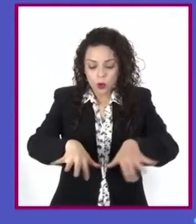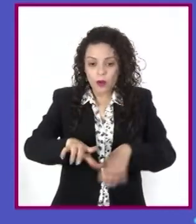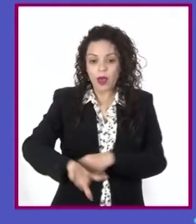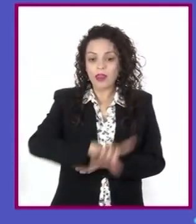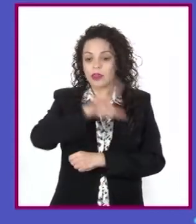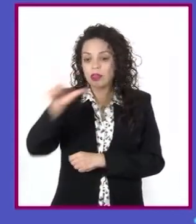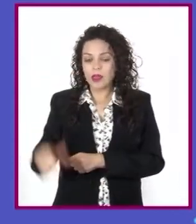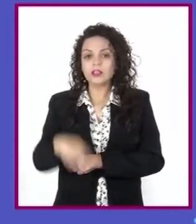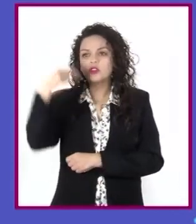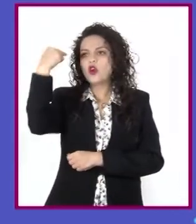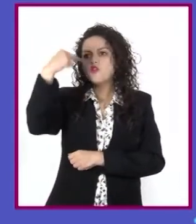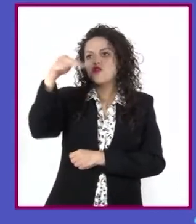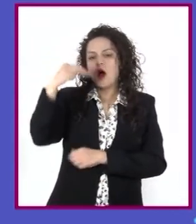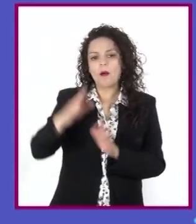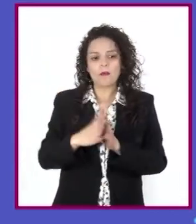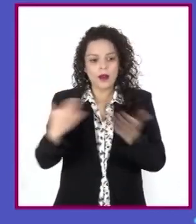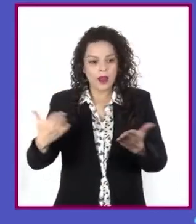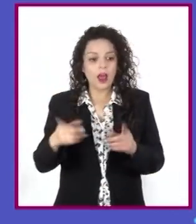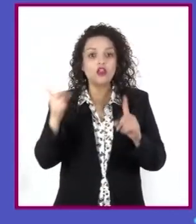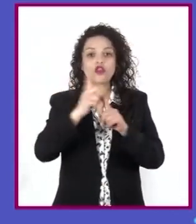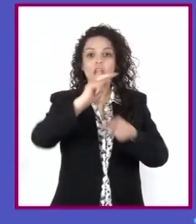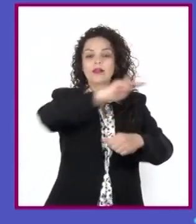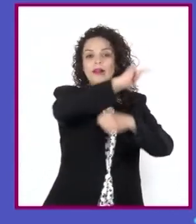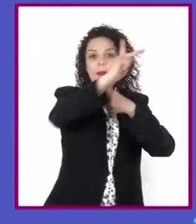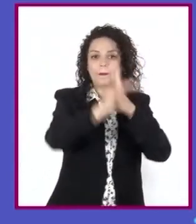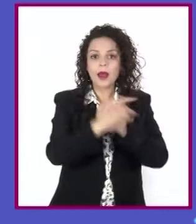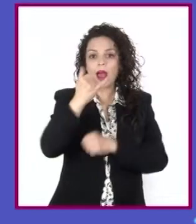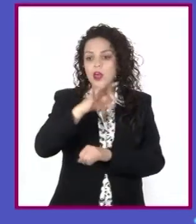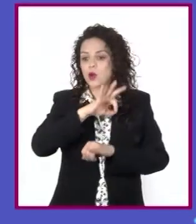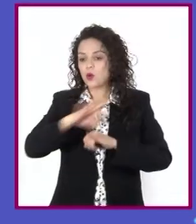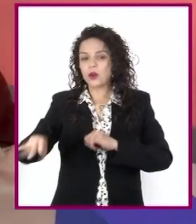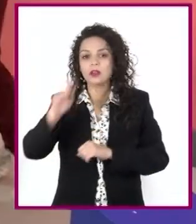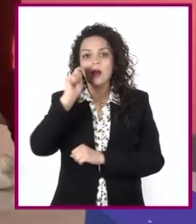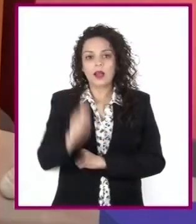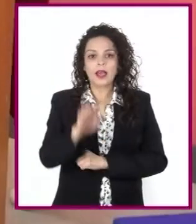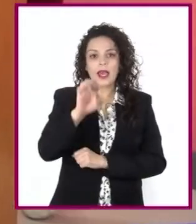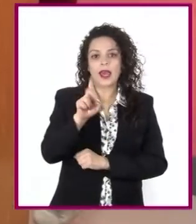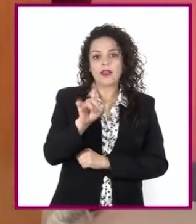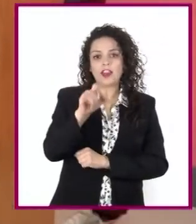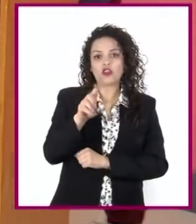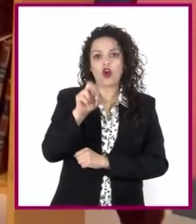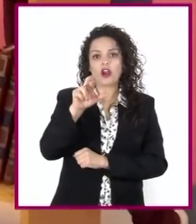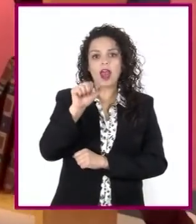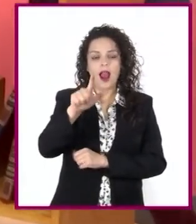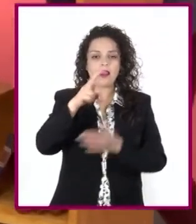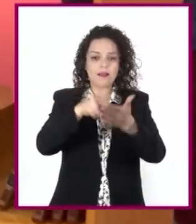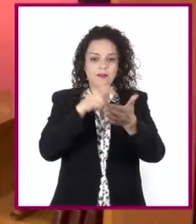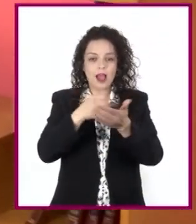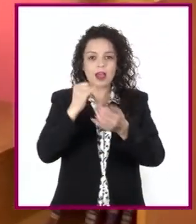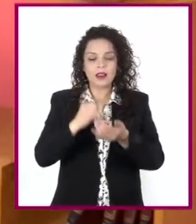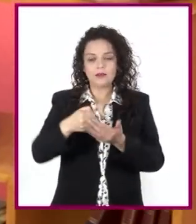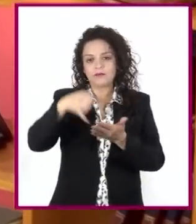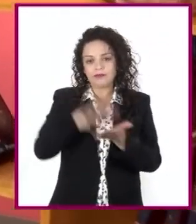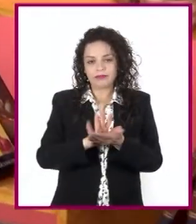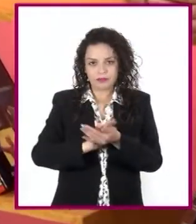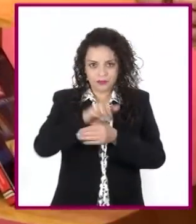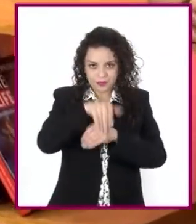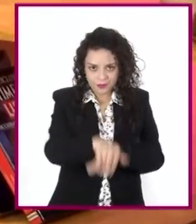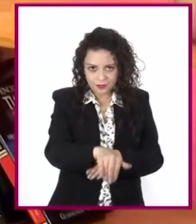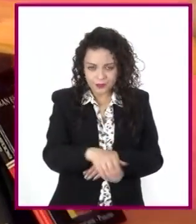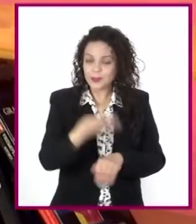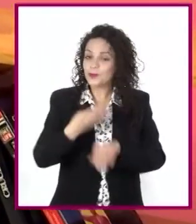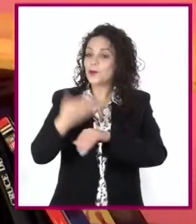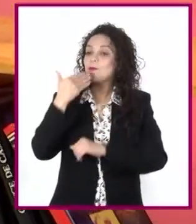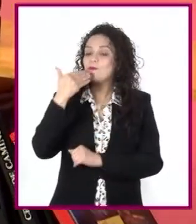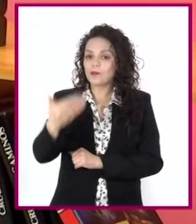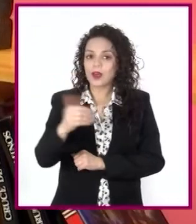cursiva, país y finalmente la editorial. Muy bien. Vamos ahora con las referencias hemerográficas.